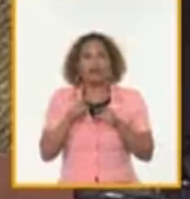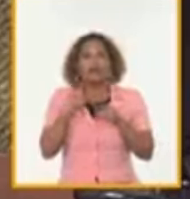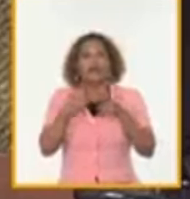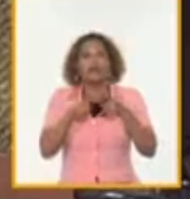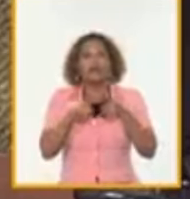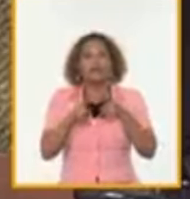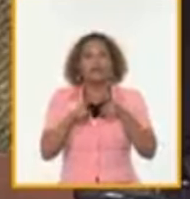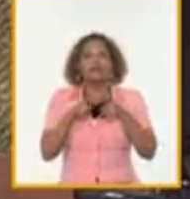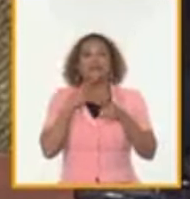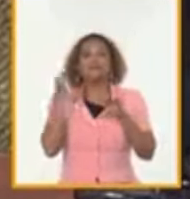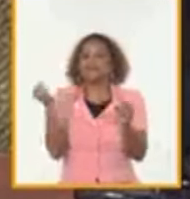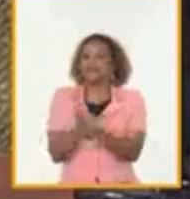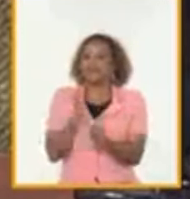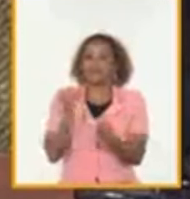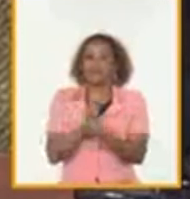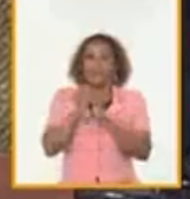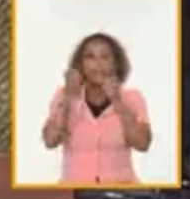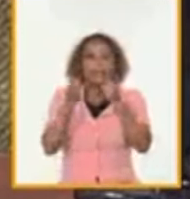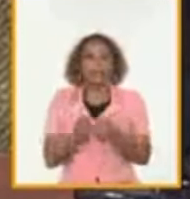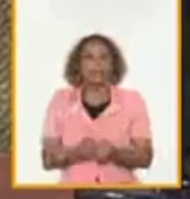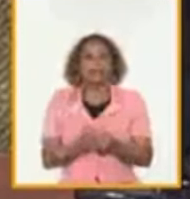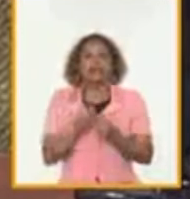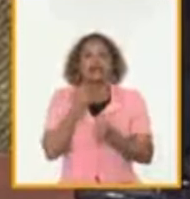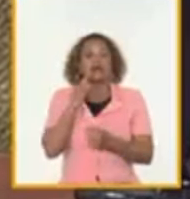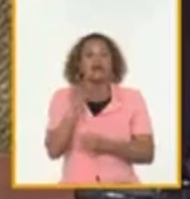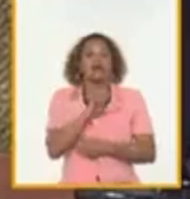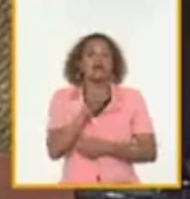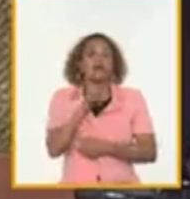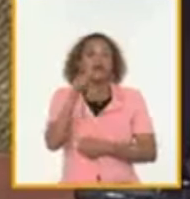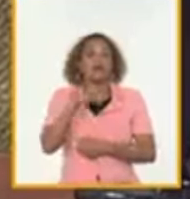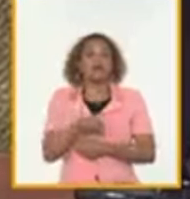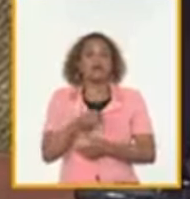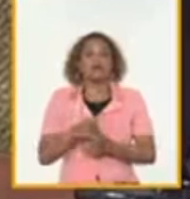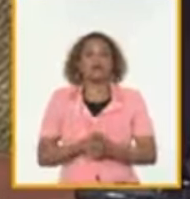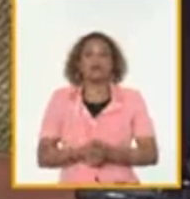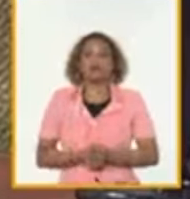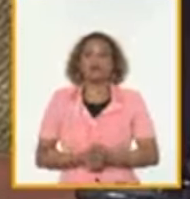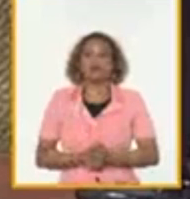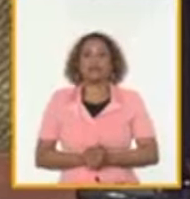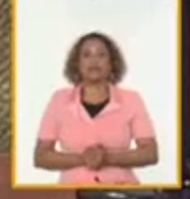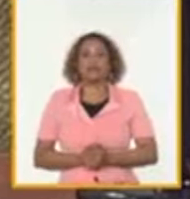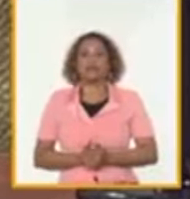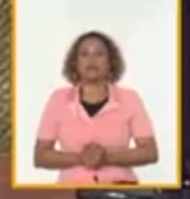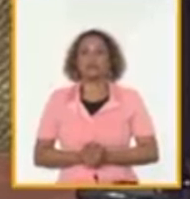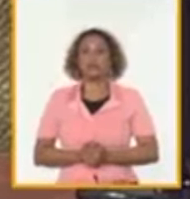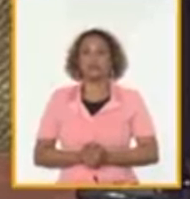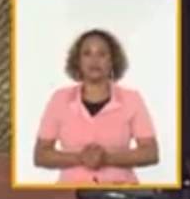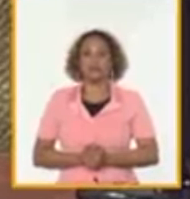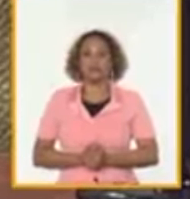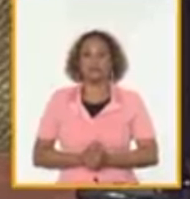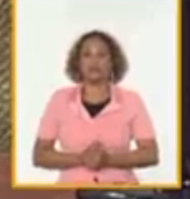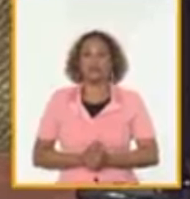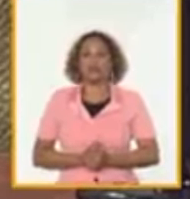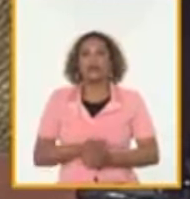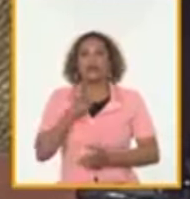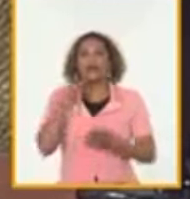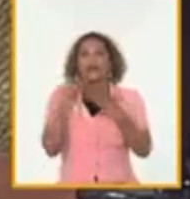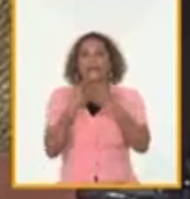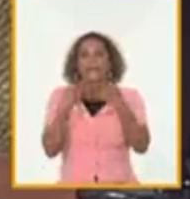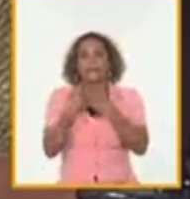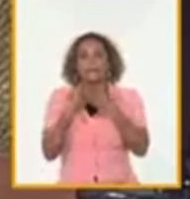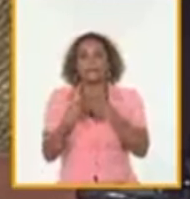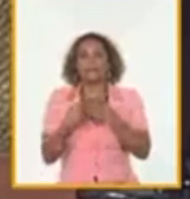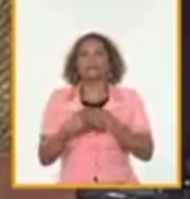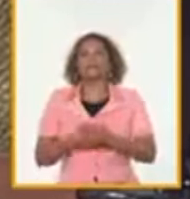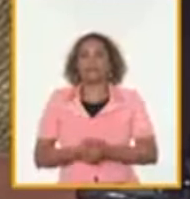estado trabajando muy fuerte en ese sentido y yo creo que es hoy lo que ha logrado mantener a a esa empresa como una empresa que no